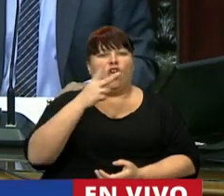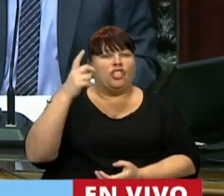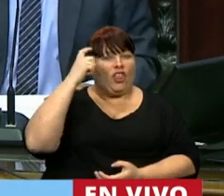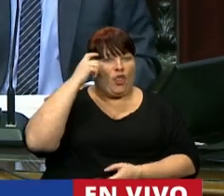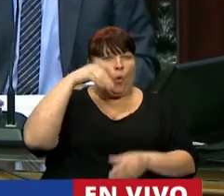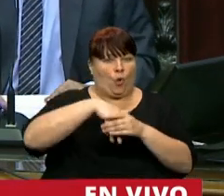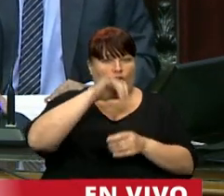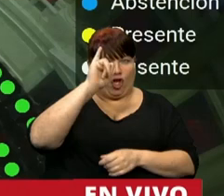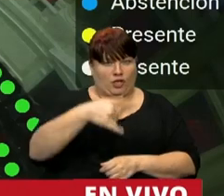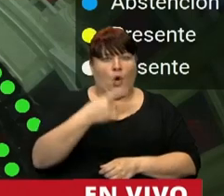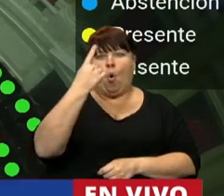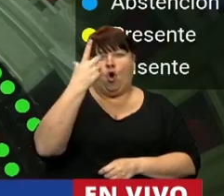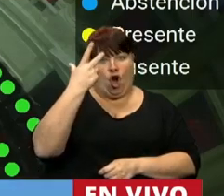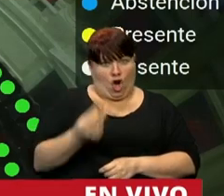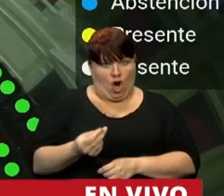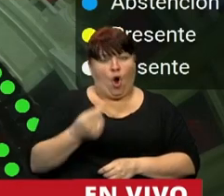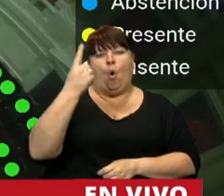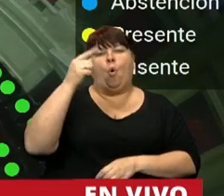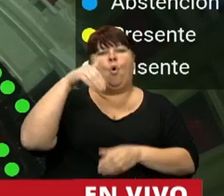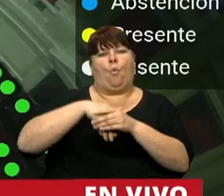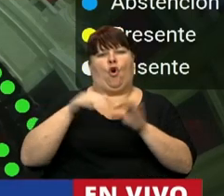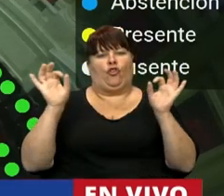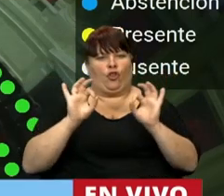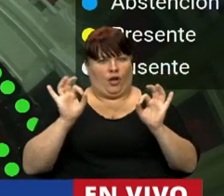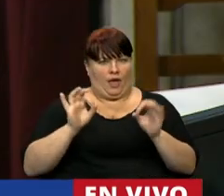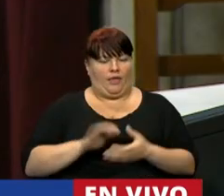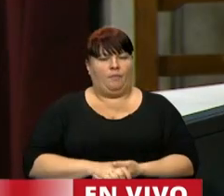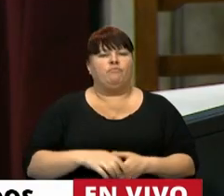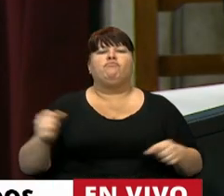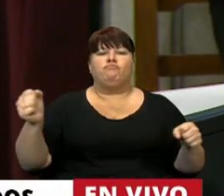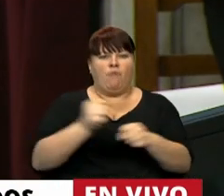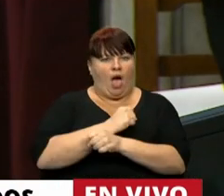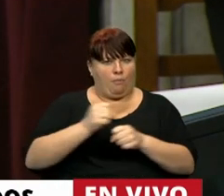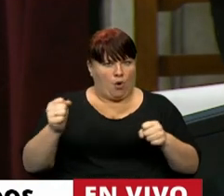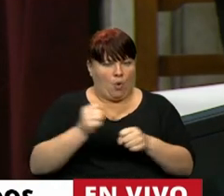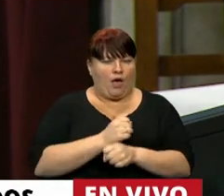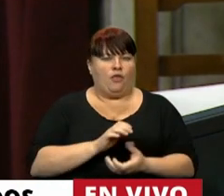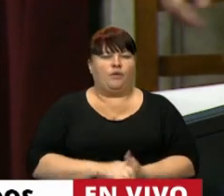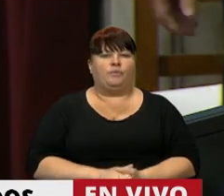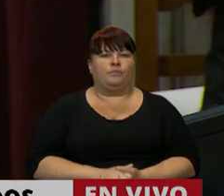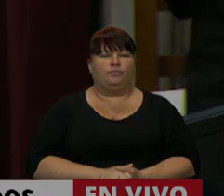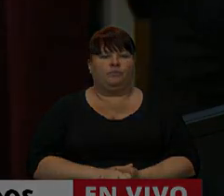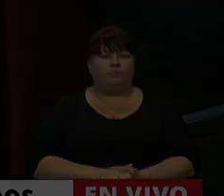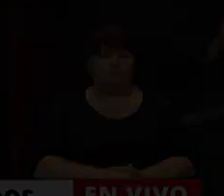...210 afirmativos, 1 negativo, 1 abstención. Resulta afirmativo. La presidencia...